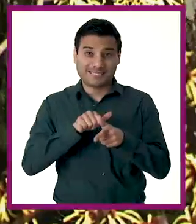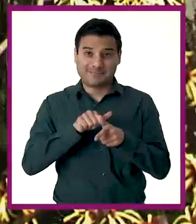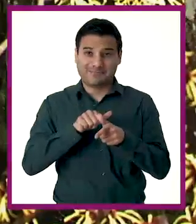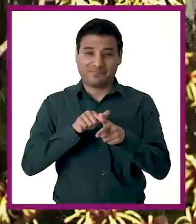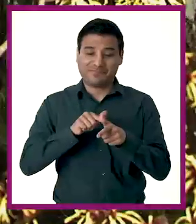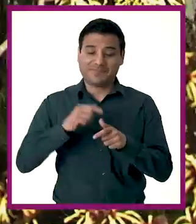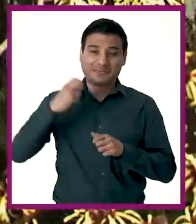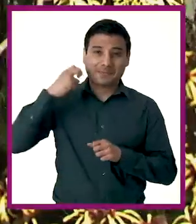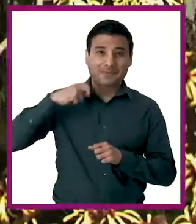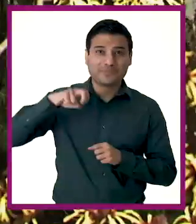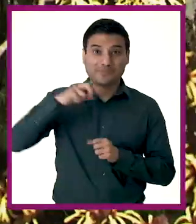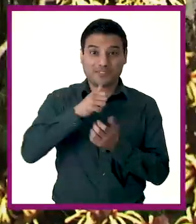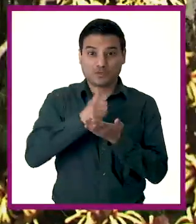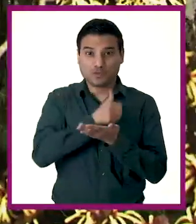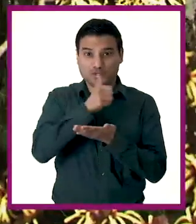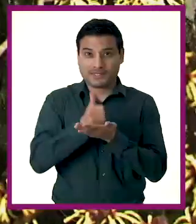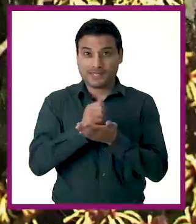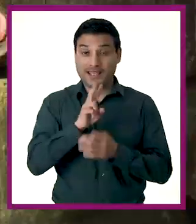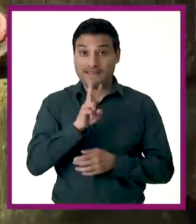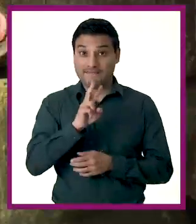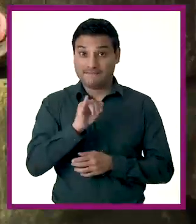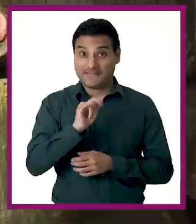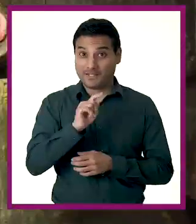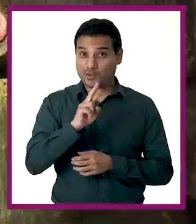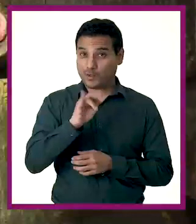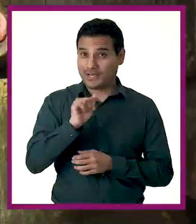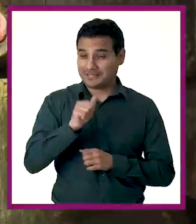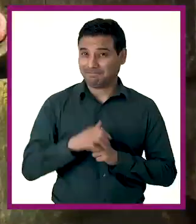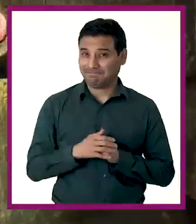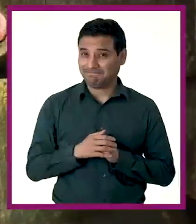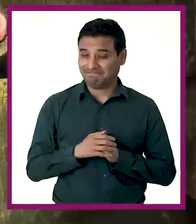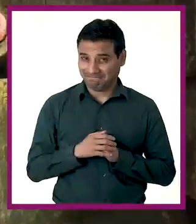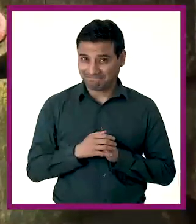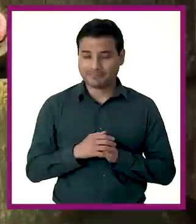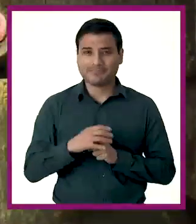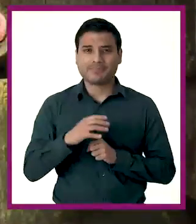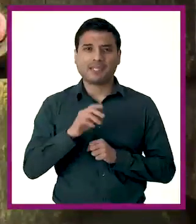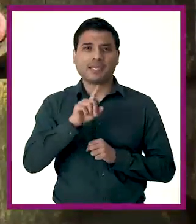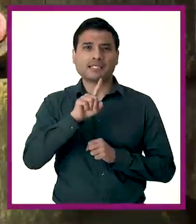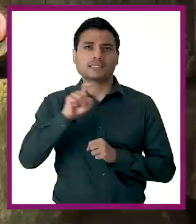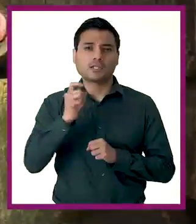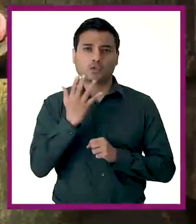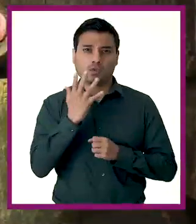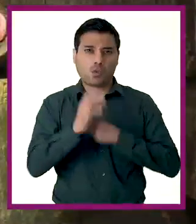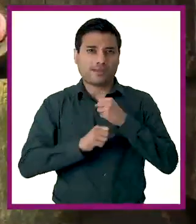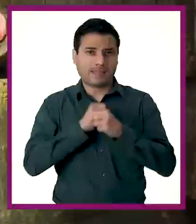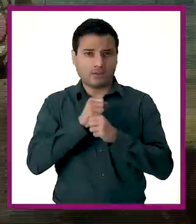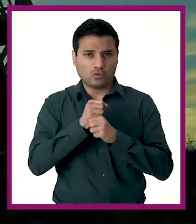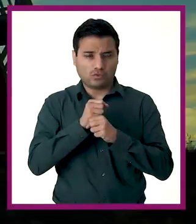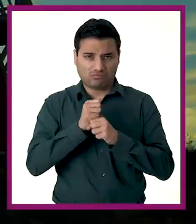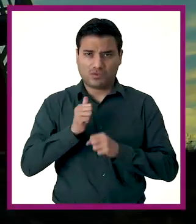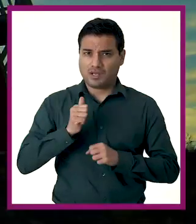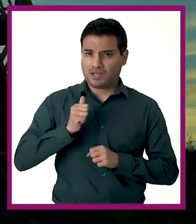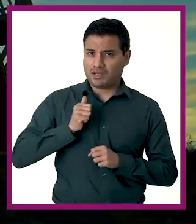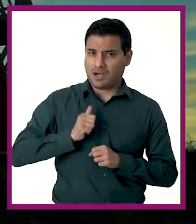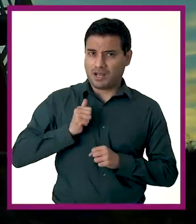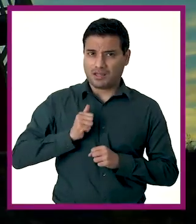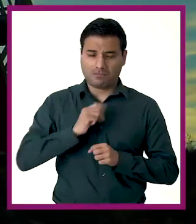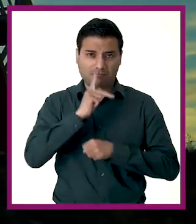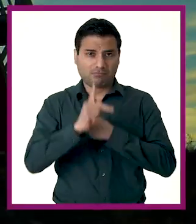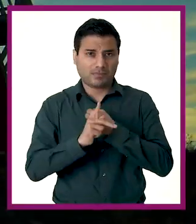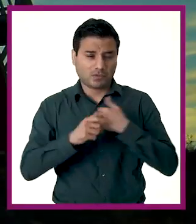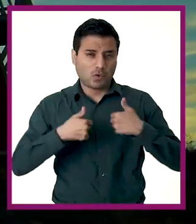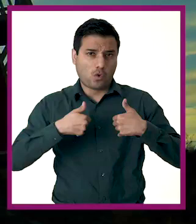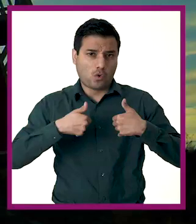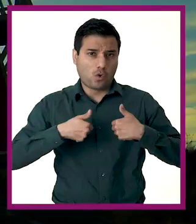recorrido por la ciudad de Victoria, la capital de la Columbia Británica. Con apenas 150 años, Canadá es un país muy